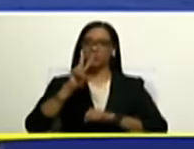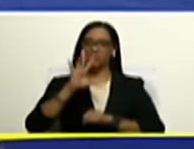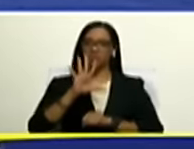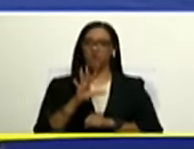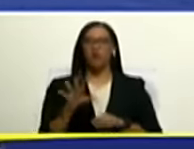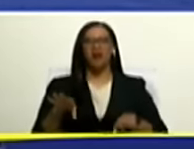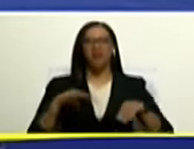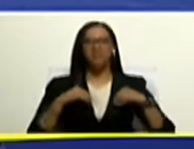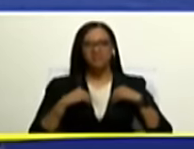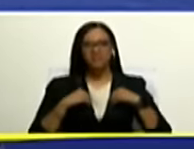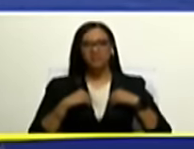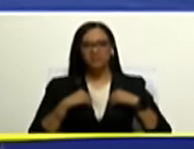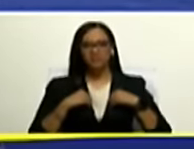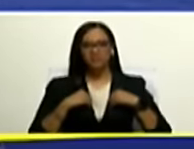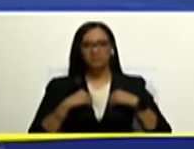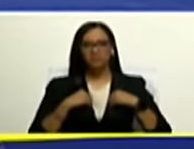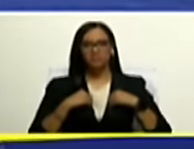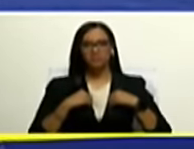reconocen